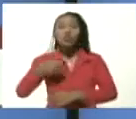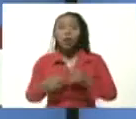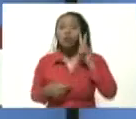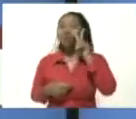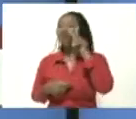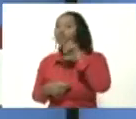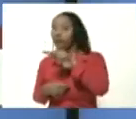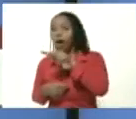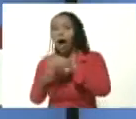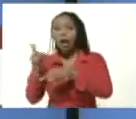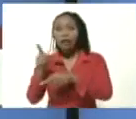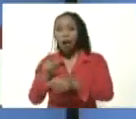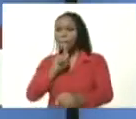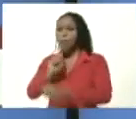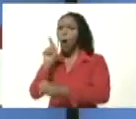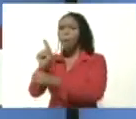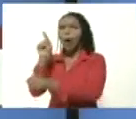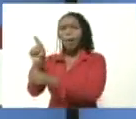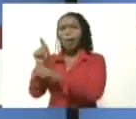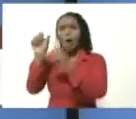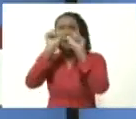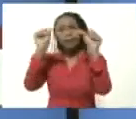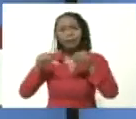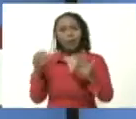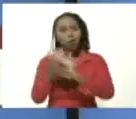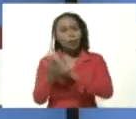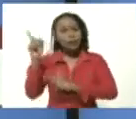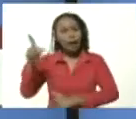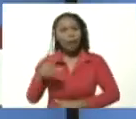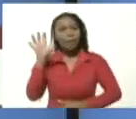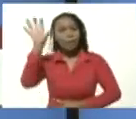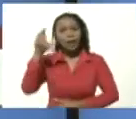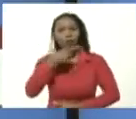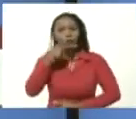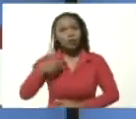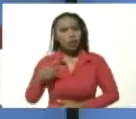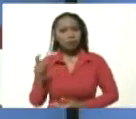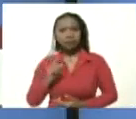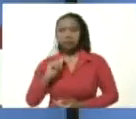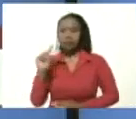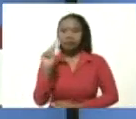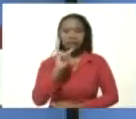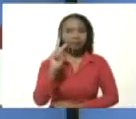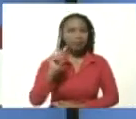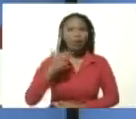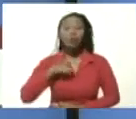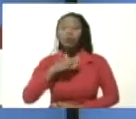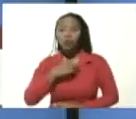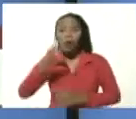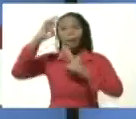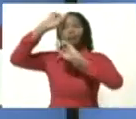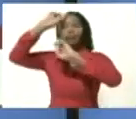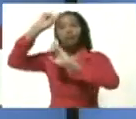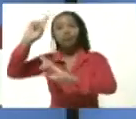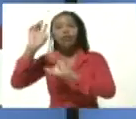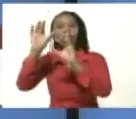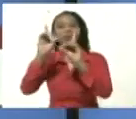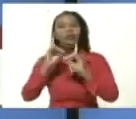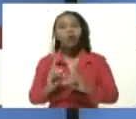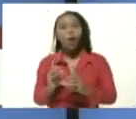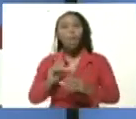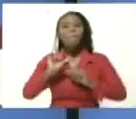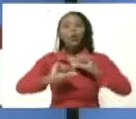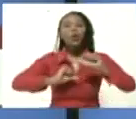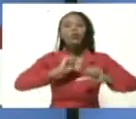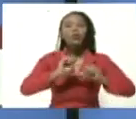Salió Pedro Infante a atacar el sistema, lo que él hubiese querido. No, nosotros somos respetuosos de los procesos internos, porque